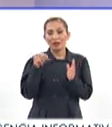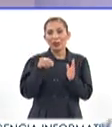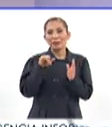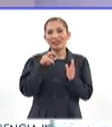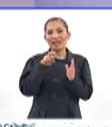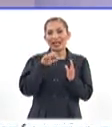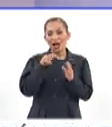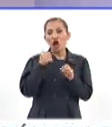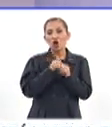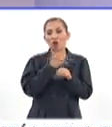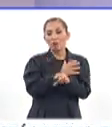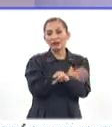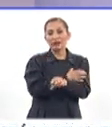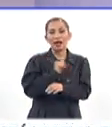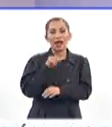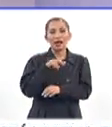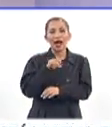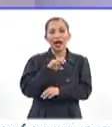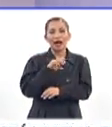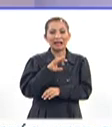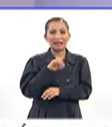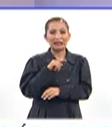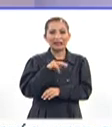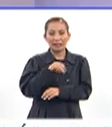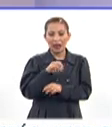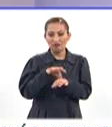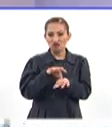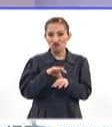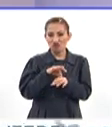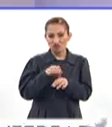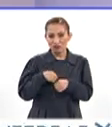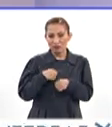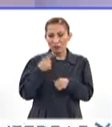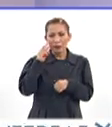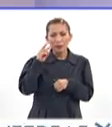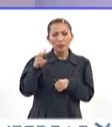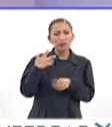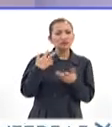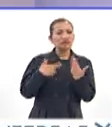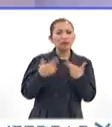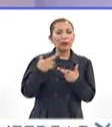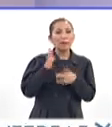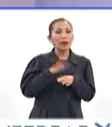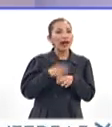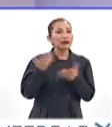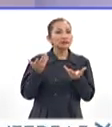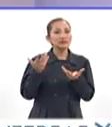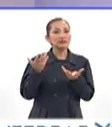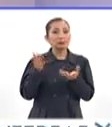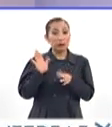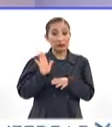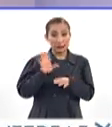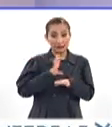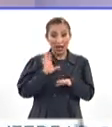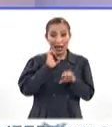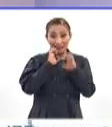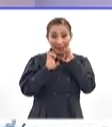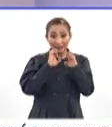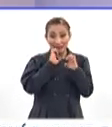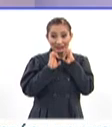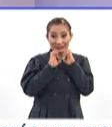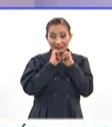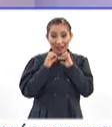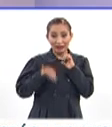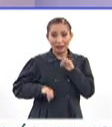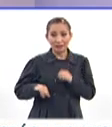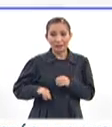de Minería con mi compañera Ana Cristina Olvera, completamente en vivo. Ana Cris, regresamos contigo. Nos tienes, al parecer, ya una